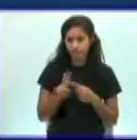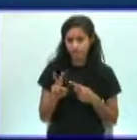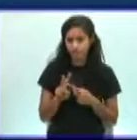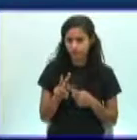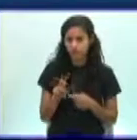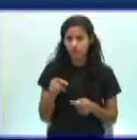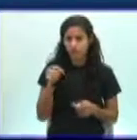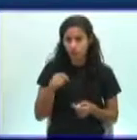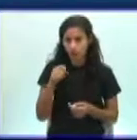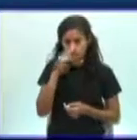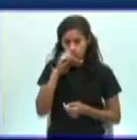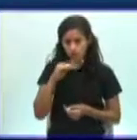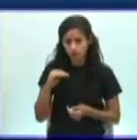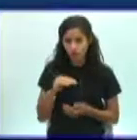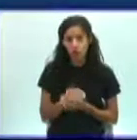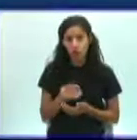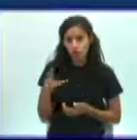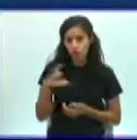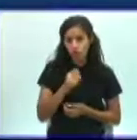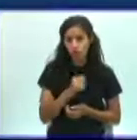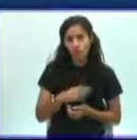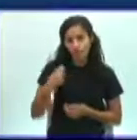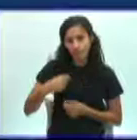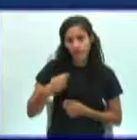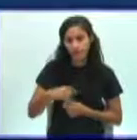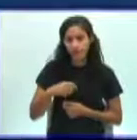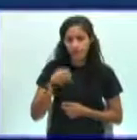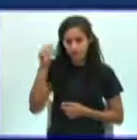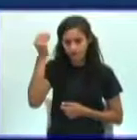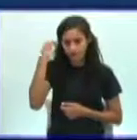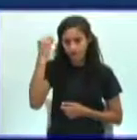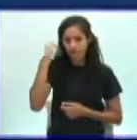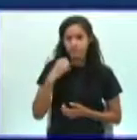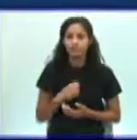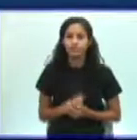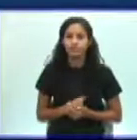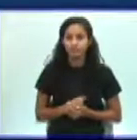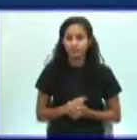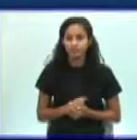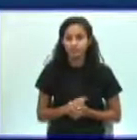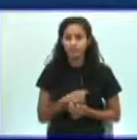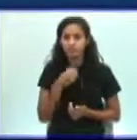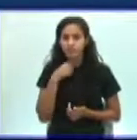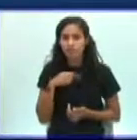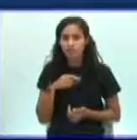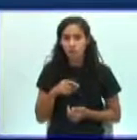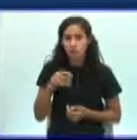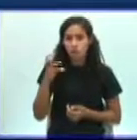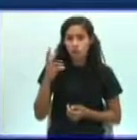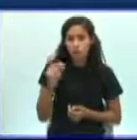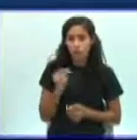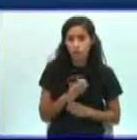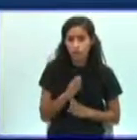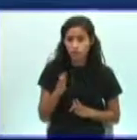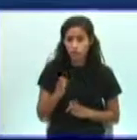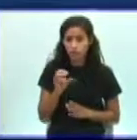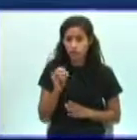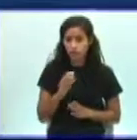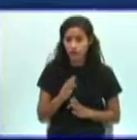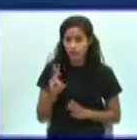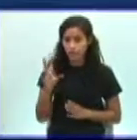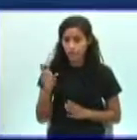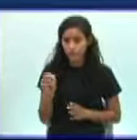ya nuestros niñas y niños deben de dominar. Dominio de los números del 0